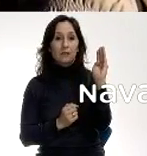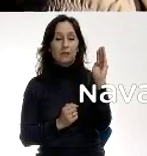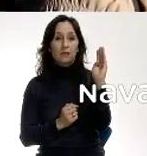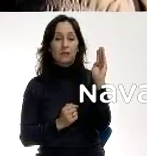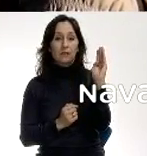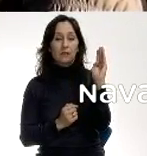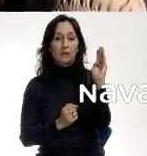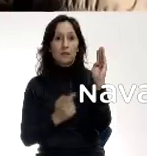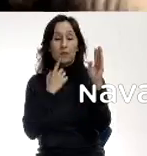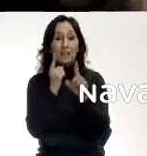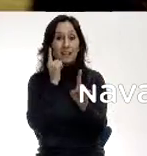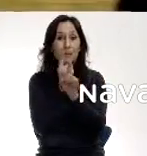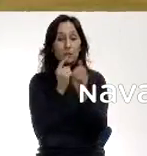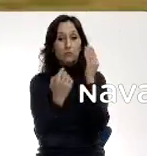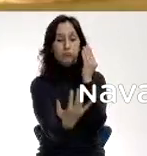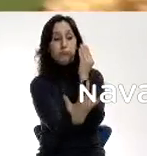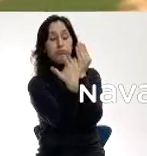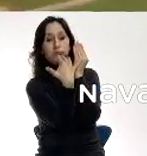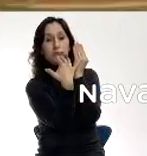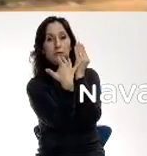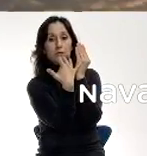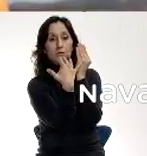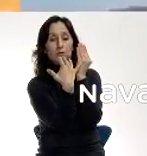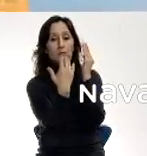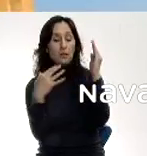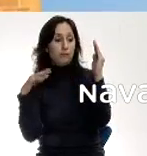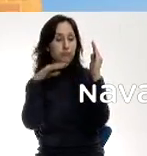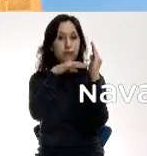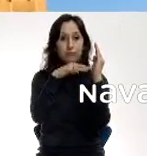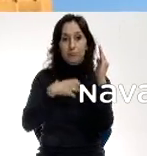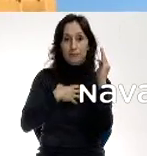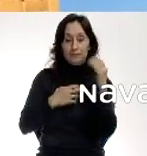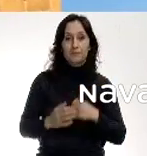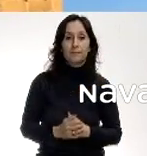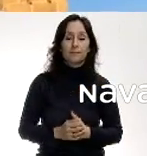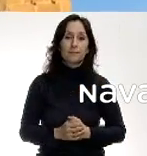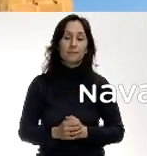fuertes en la propia torre, porque estarían desguarnecidos al estar abierta.